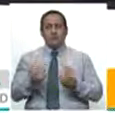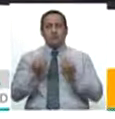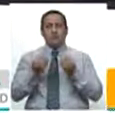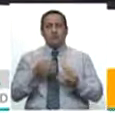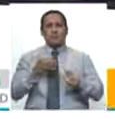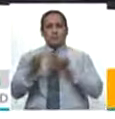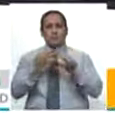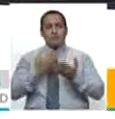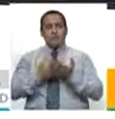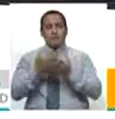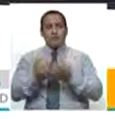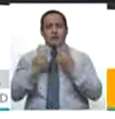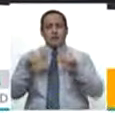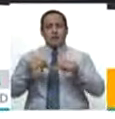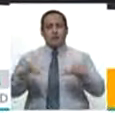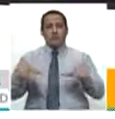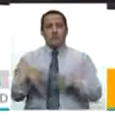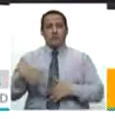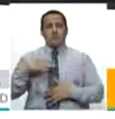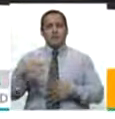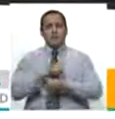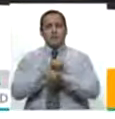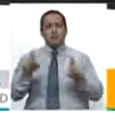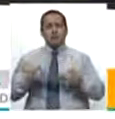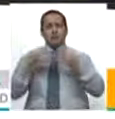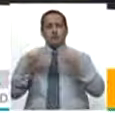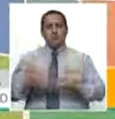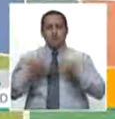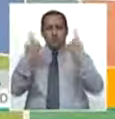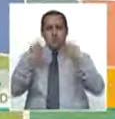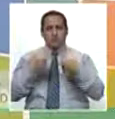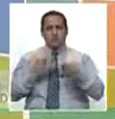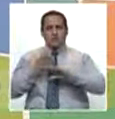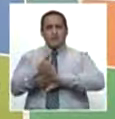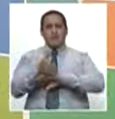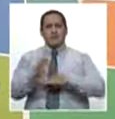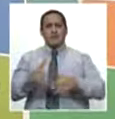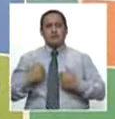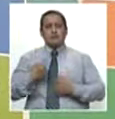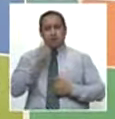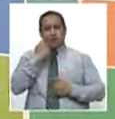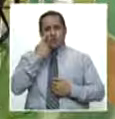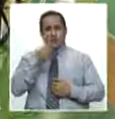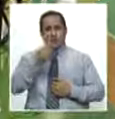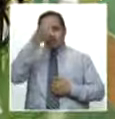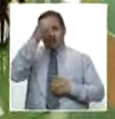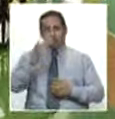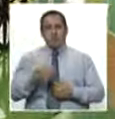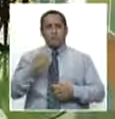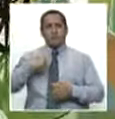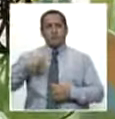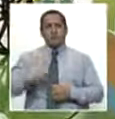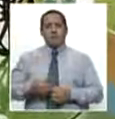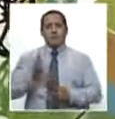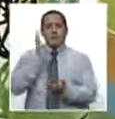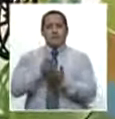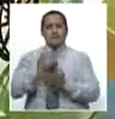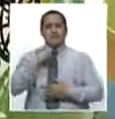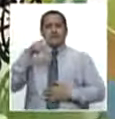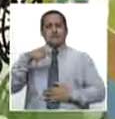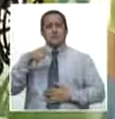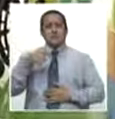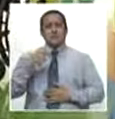si verifica que una institución privada no cumple con las medidas de accesibilidad, pone conocimiento a la municipalidad para que aplique las sanciones